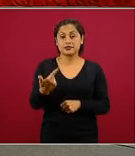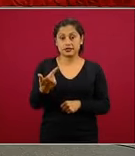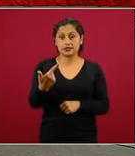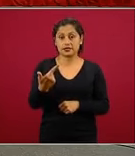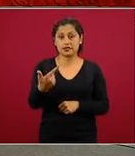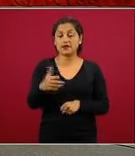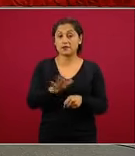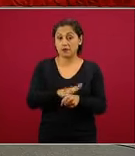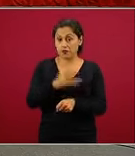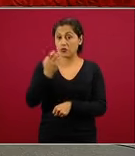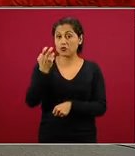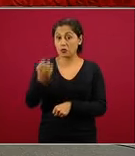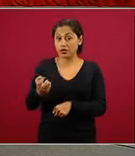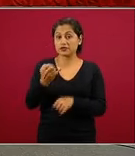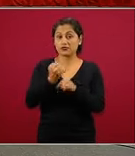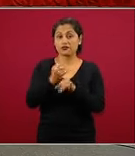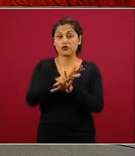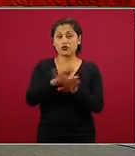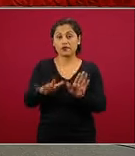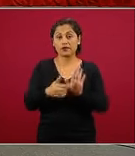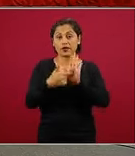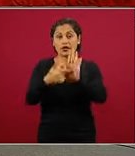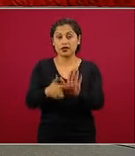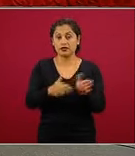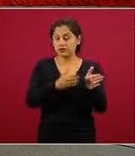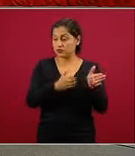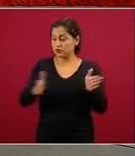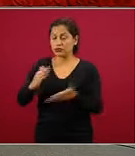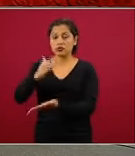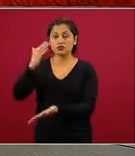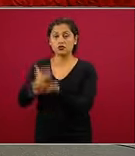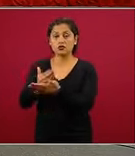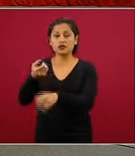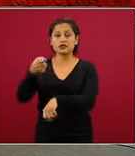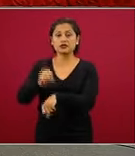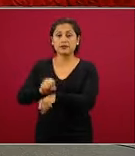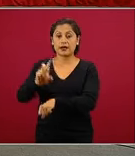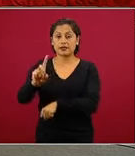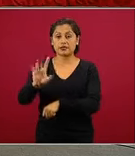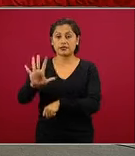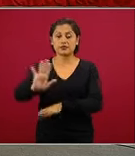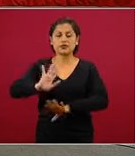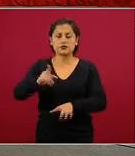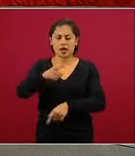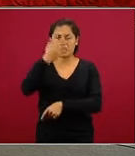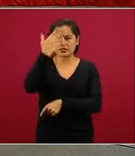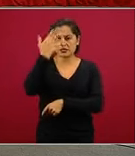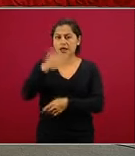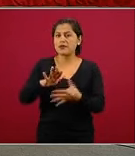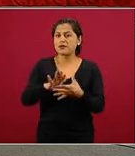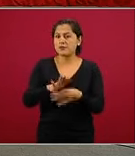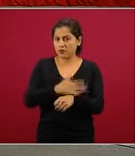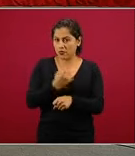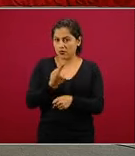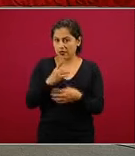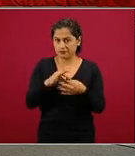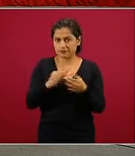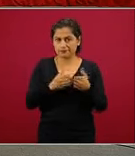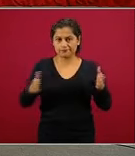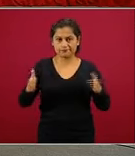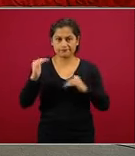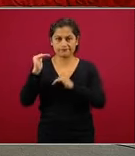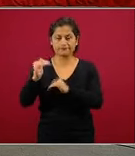lo tanto vamos a ver la información hasta el cierre de la semana 35 por las razones ya explicadas repetidamente.